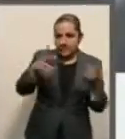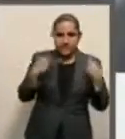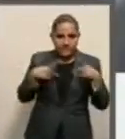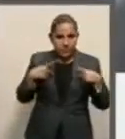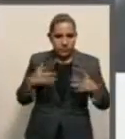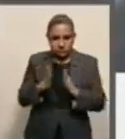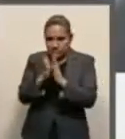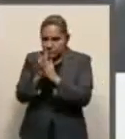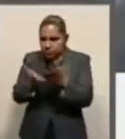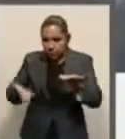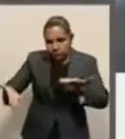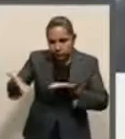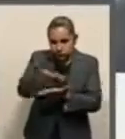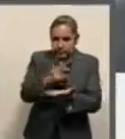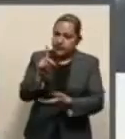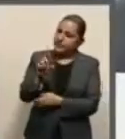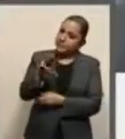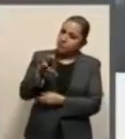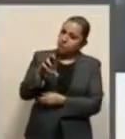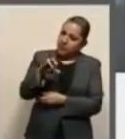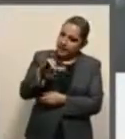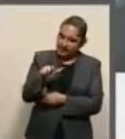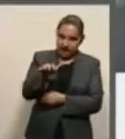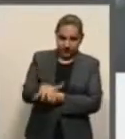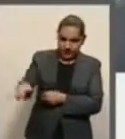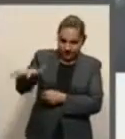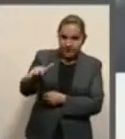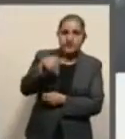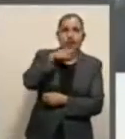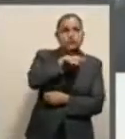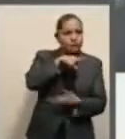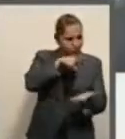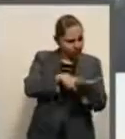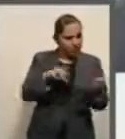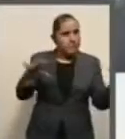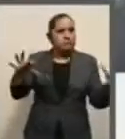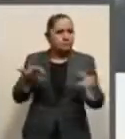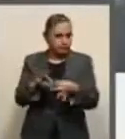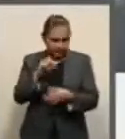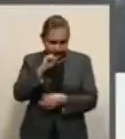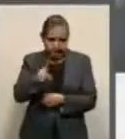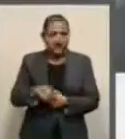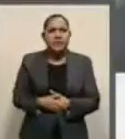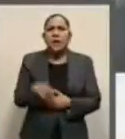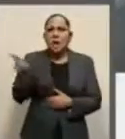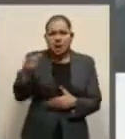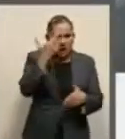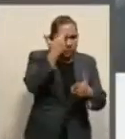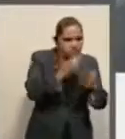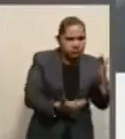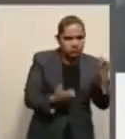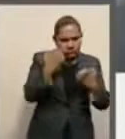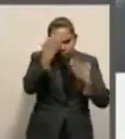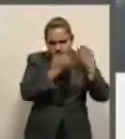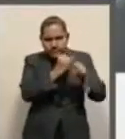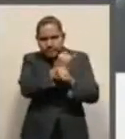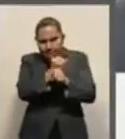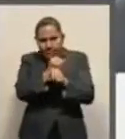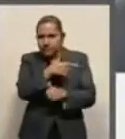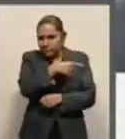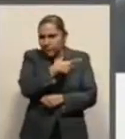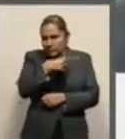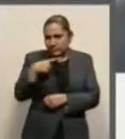la coordinación de investigación y persecución hará todas las tareas necesarias de